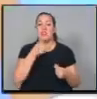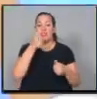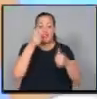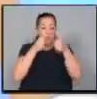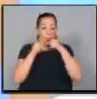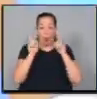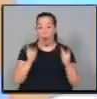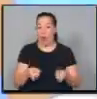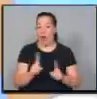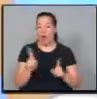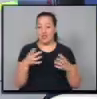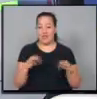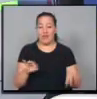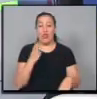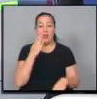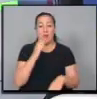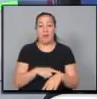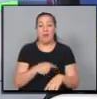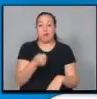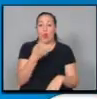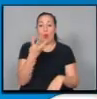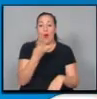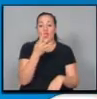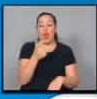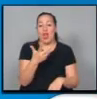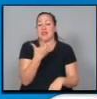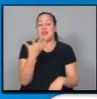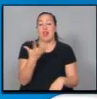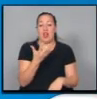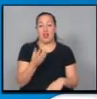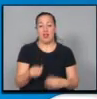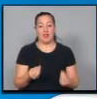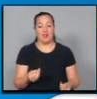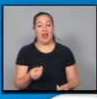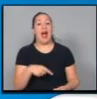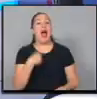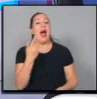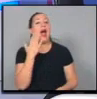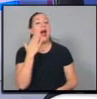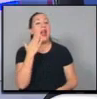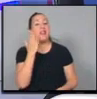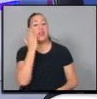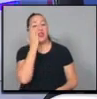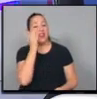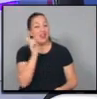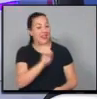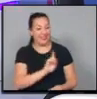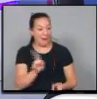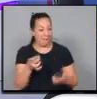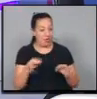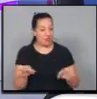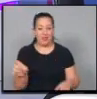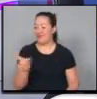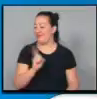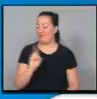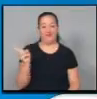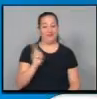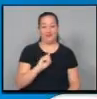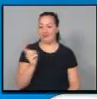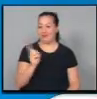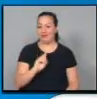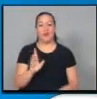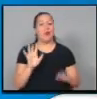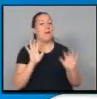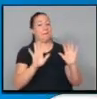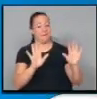Con 4 o 5 horas. No. ¿Cómo no nos va a salvar? Está claro que no. ¿Y la siesta no nos salva? No. ¿Tampoco nos salva la siesta? No. Para. En eso